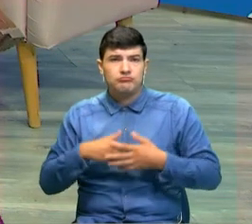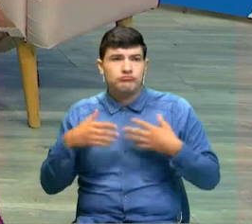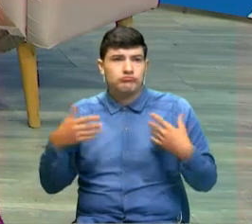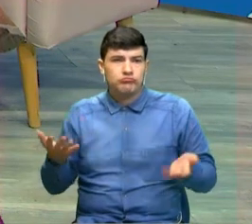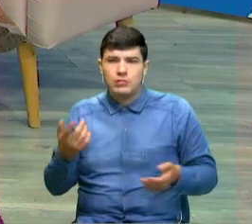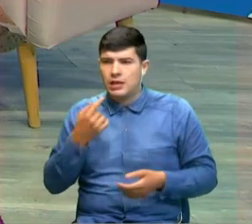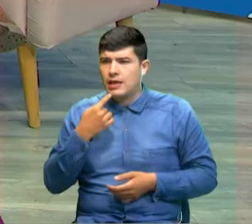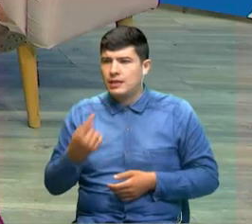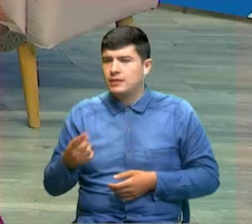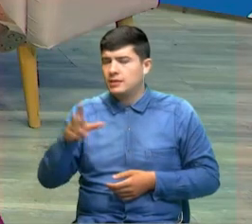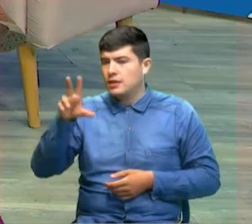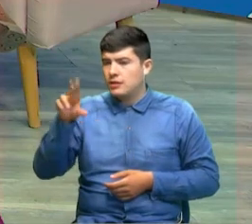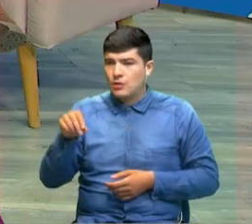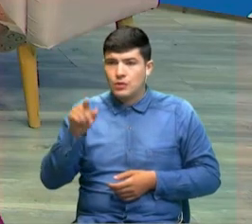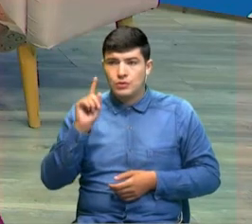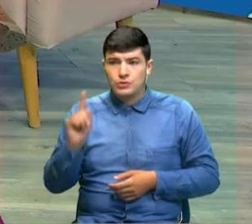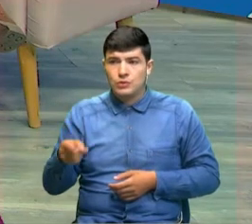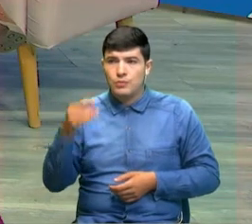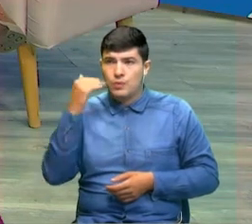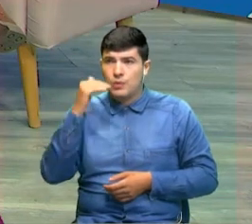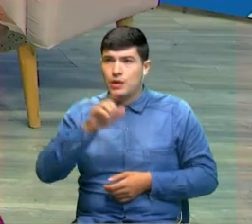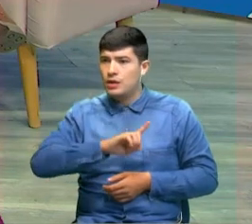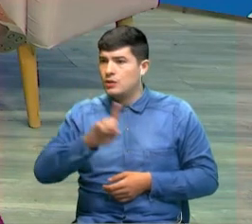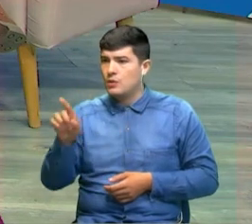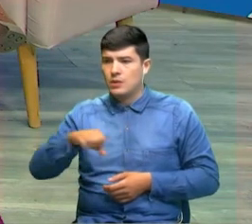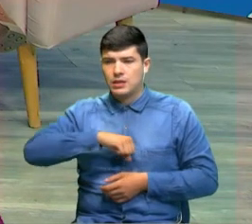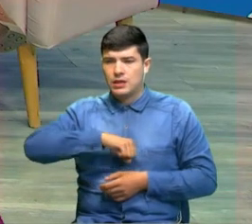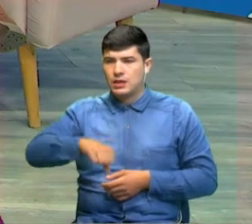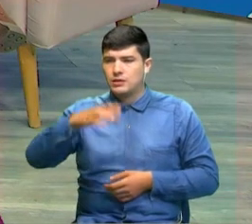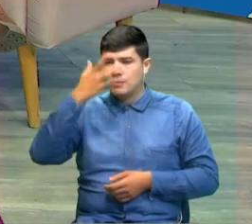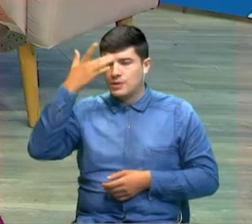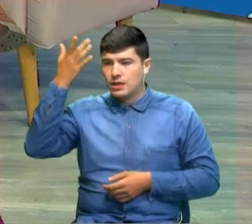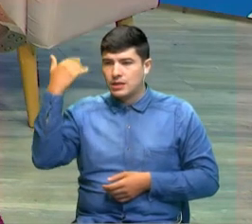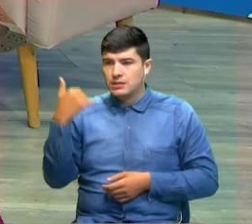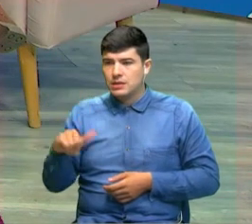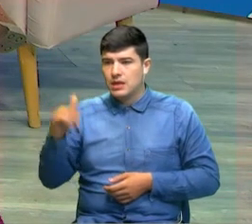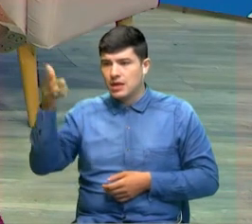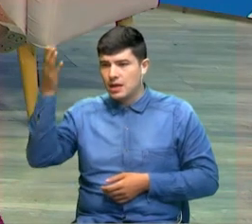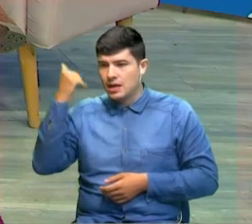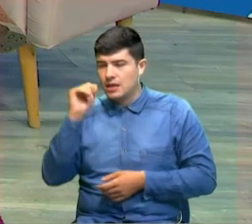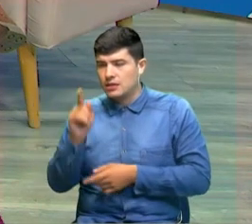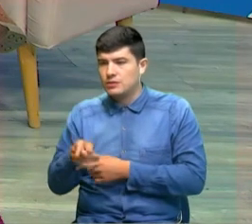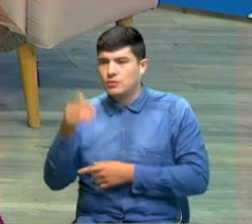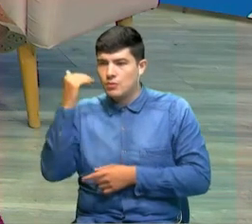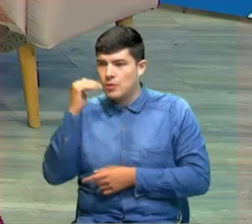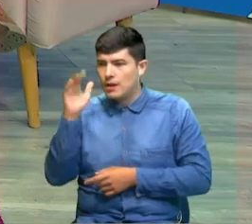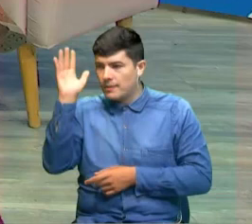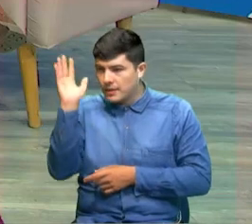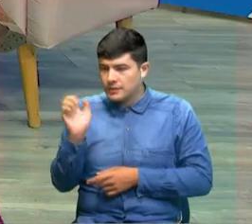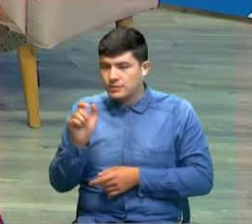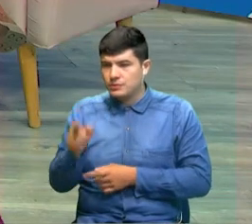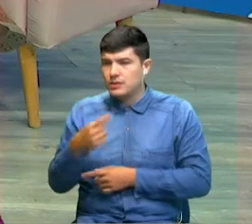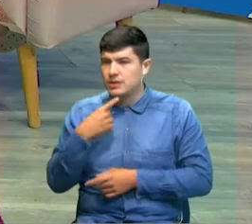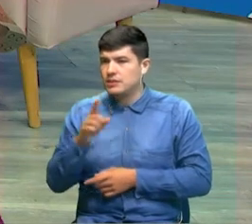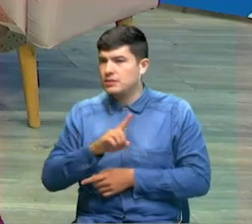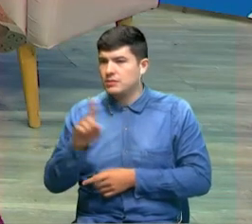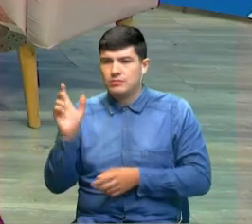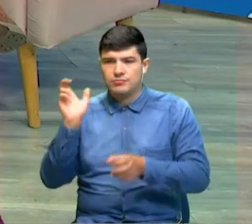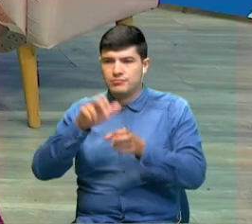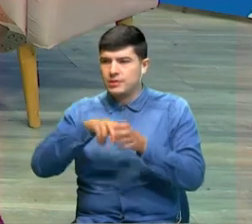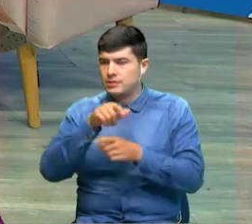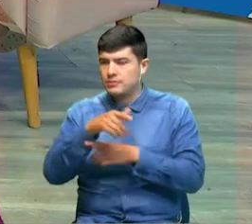le dijeron que no, que ella no tenía derecho ya porque ella había salido pensionada, que ella ya no figuraba